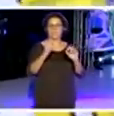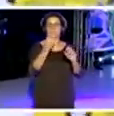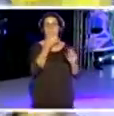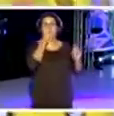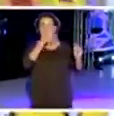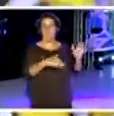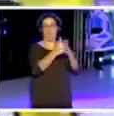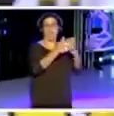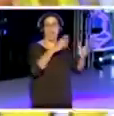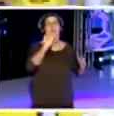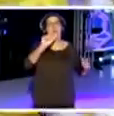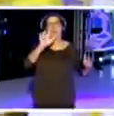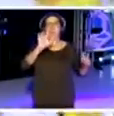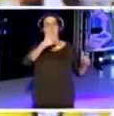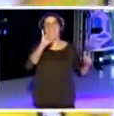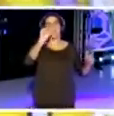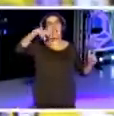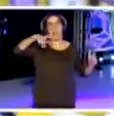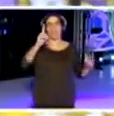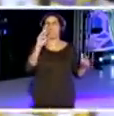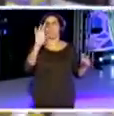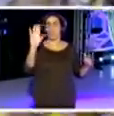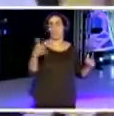grandioso Alejandro Tosco.